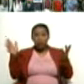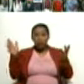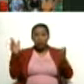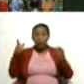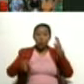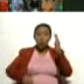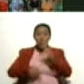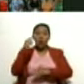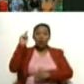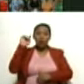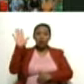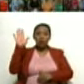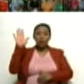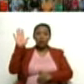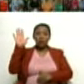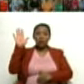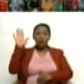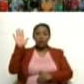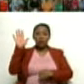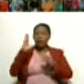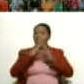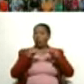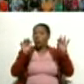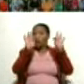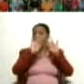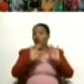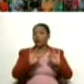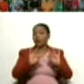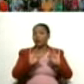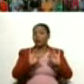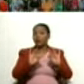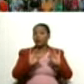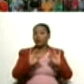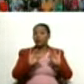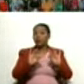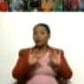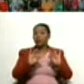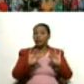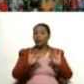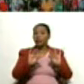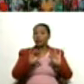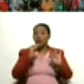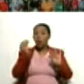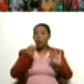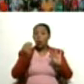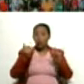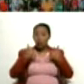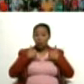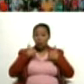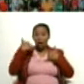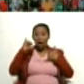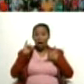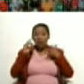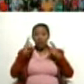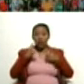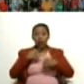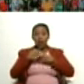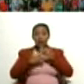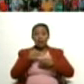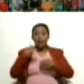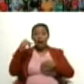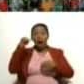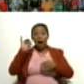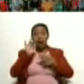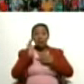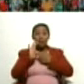vez, ¿vale? De todas maneras, como no tienen el coraje de hacerlo, saben que van a recibir,